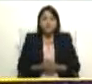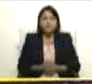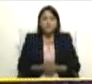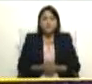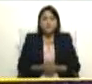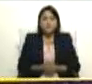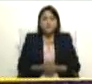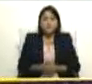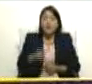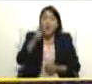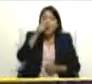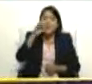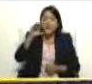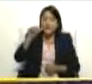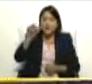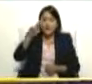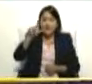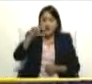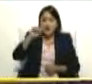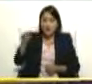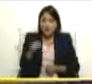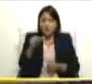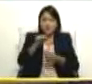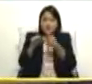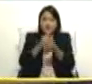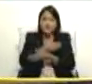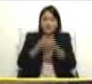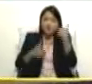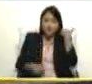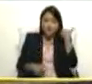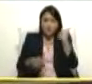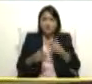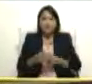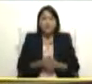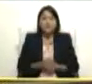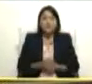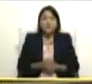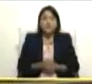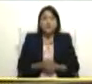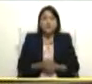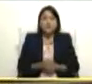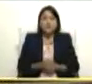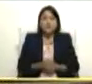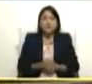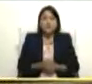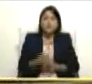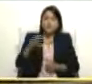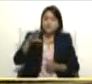Ciudadano Carlos Quintero, vicepresidente del Consejo Nacional Electoral.